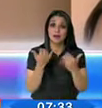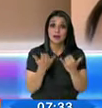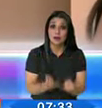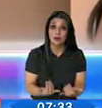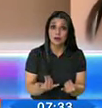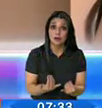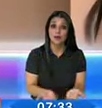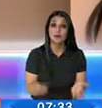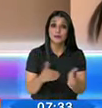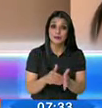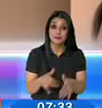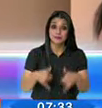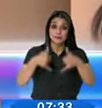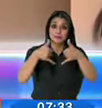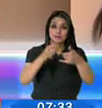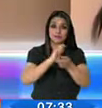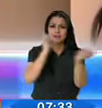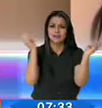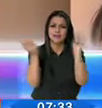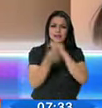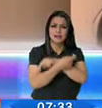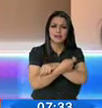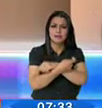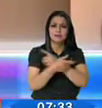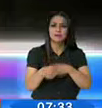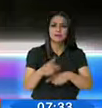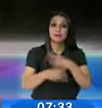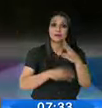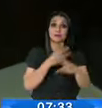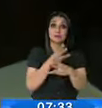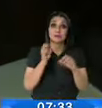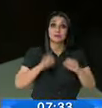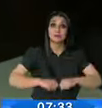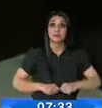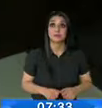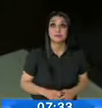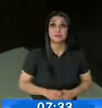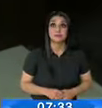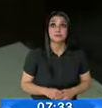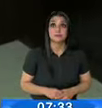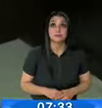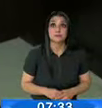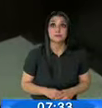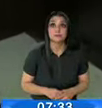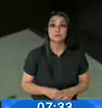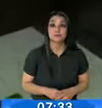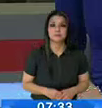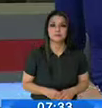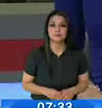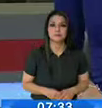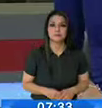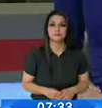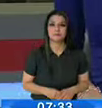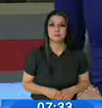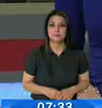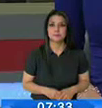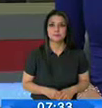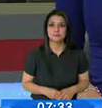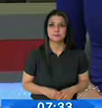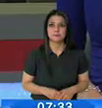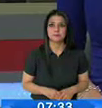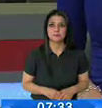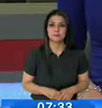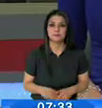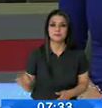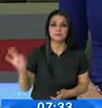este premio es cambiar los estándares para con el mundo. Informó Héctor Romero. Y tras la posesión